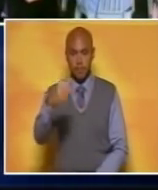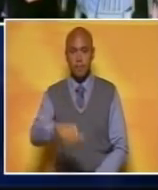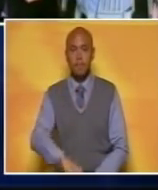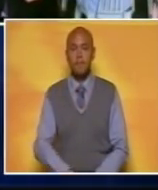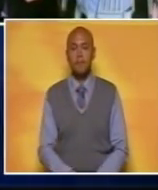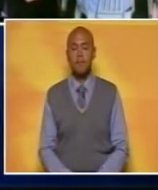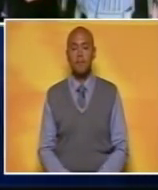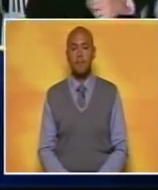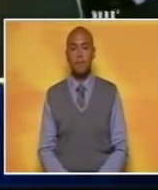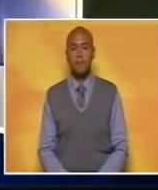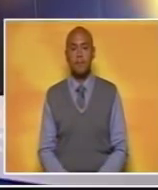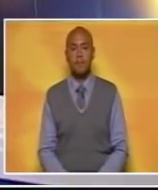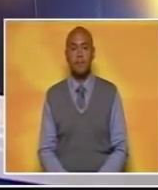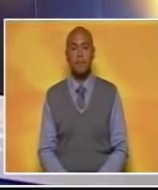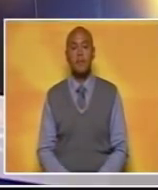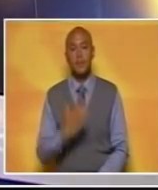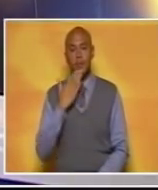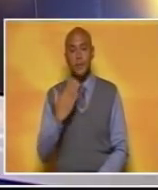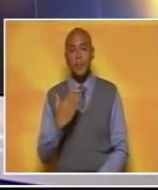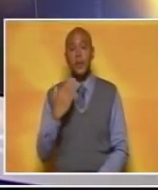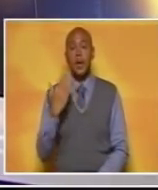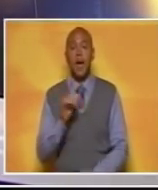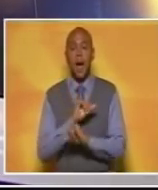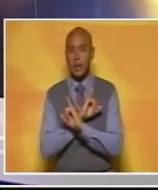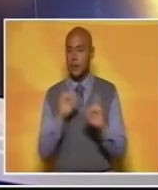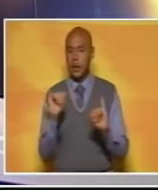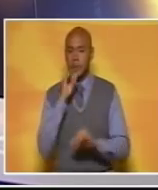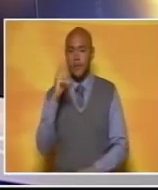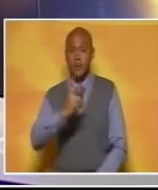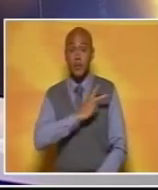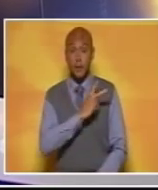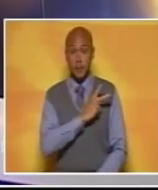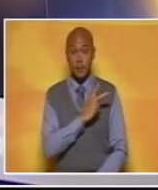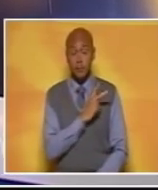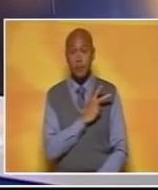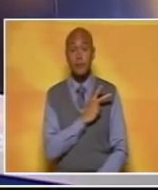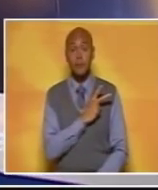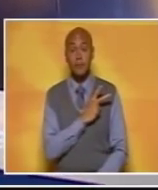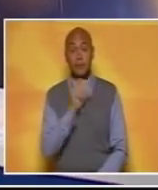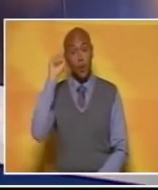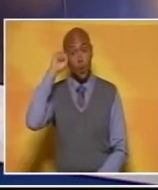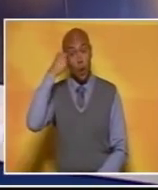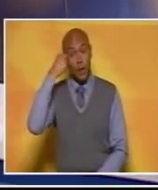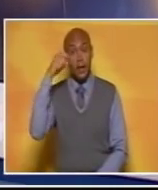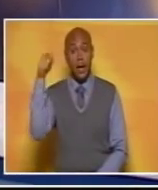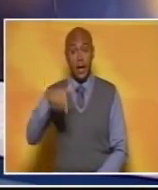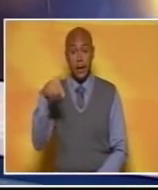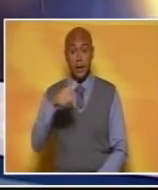de Noticiero Venevisión. Gracias, Manuel. Amigos, y hasta aquí la presente emisión de Noticiero Venevisión.